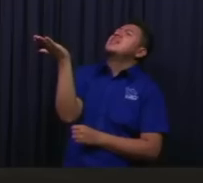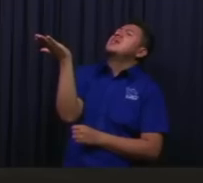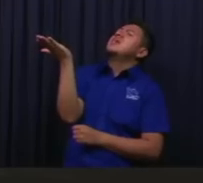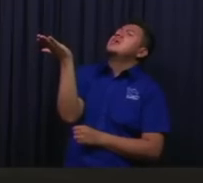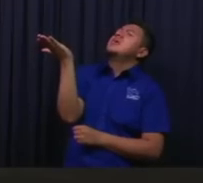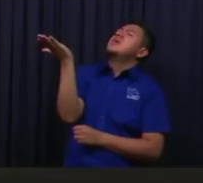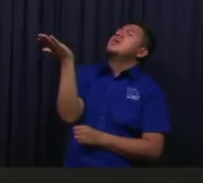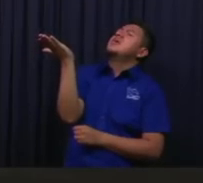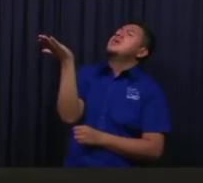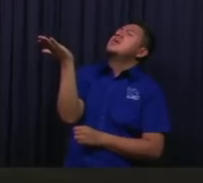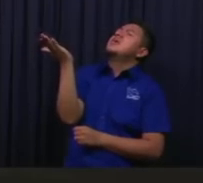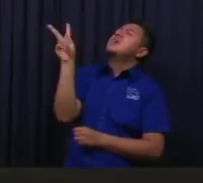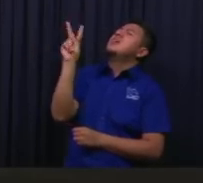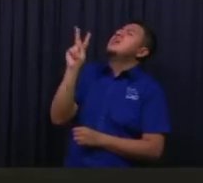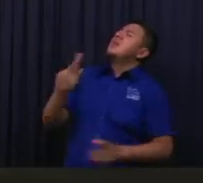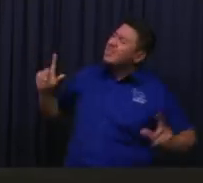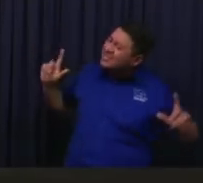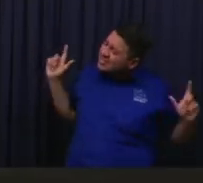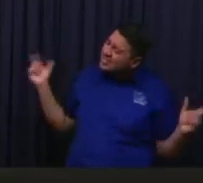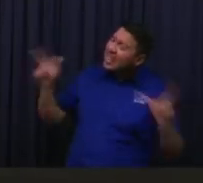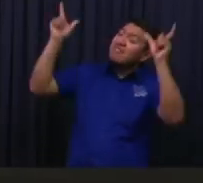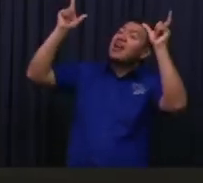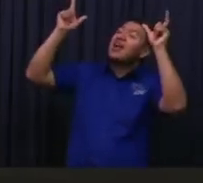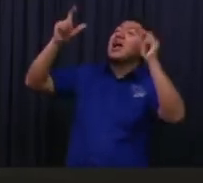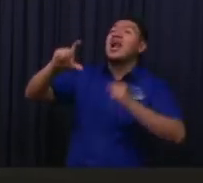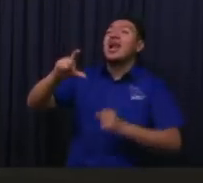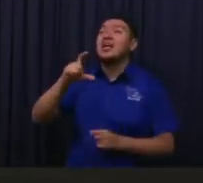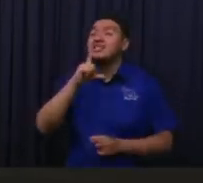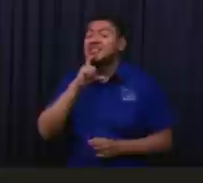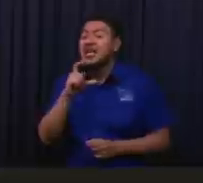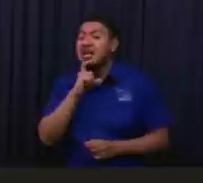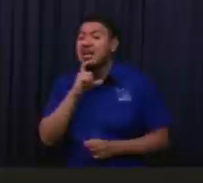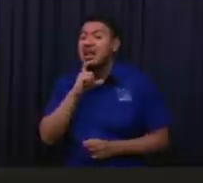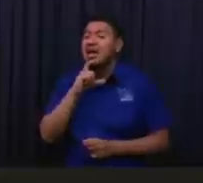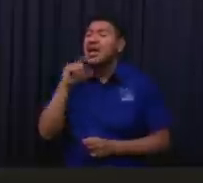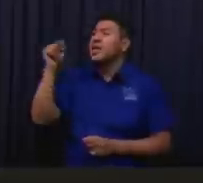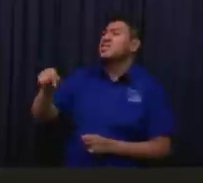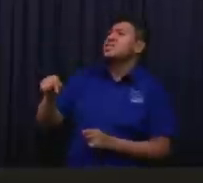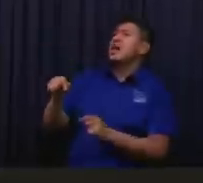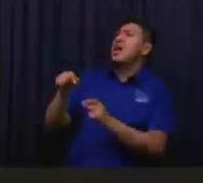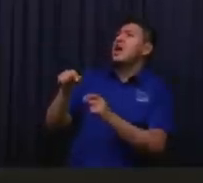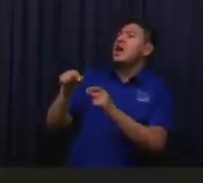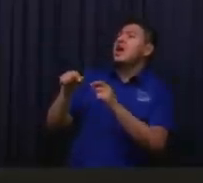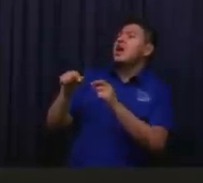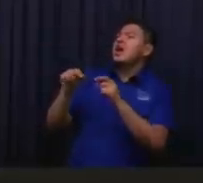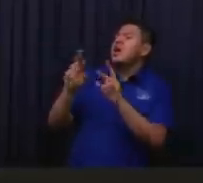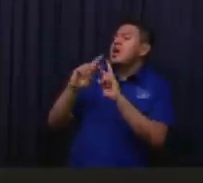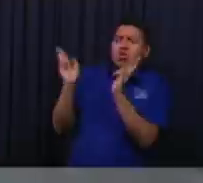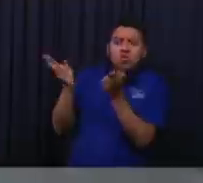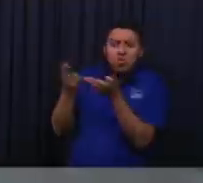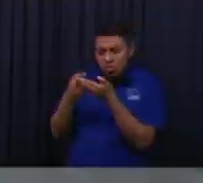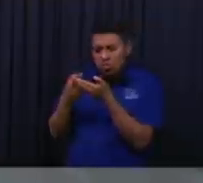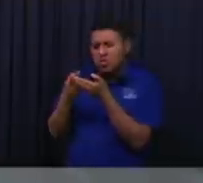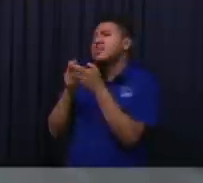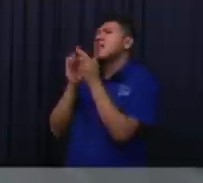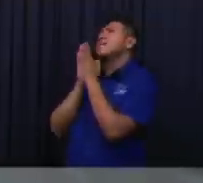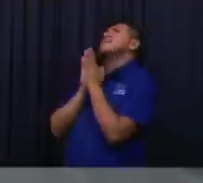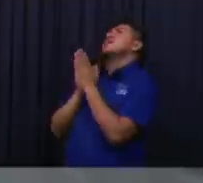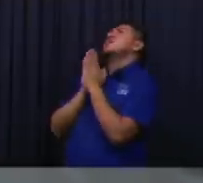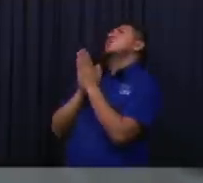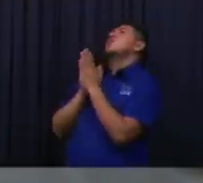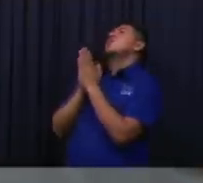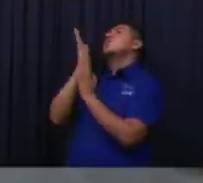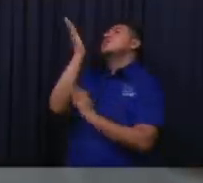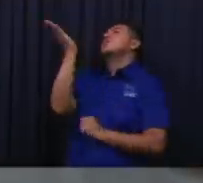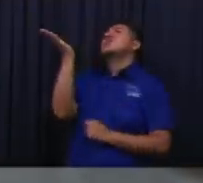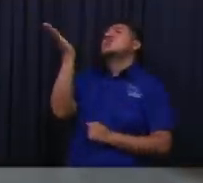también, Señor, para celebrar la cena, esta comunión, esta coinonía. Yo te ruego, Señor, que traigas